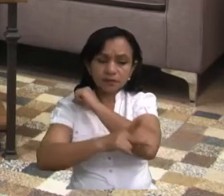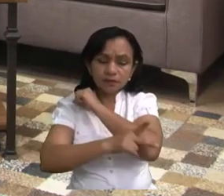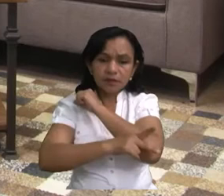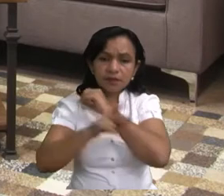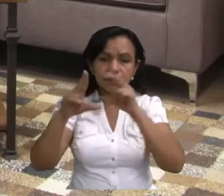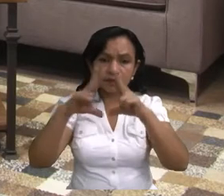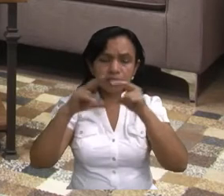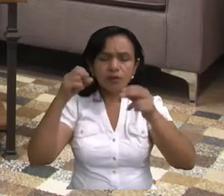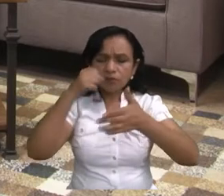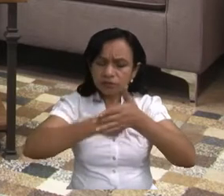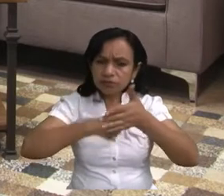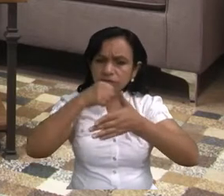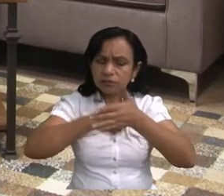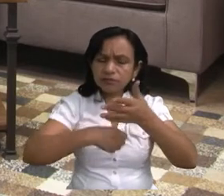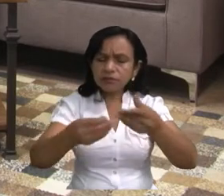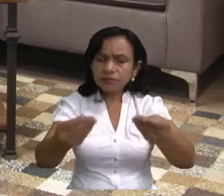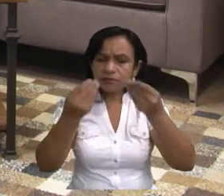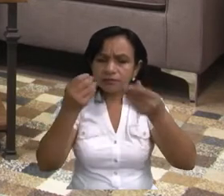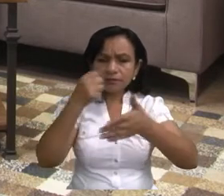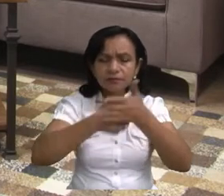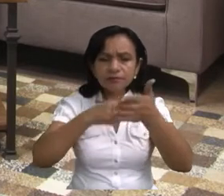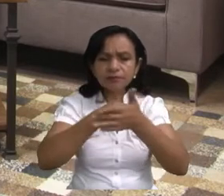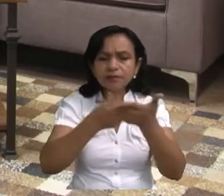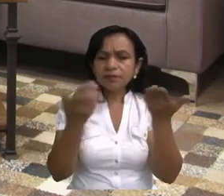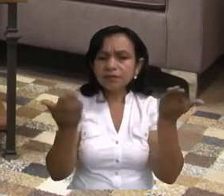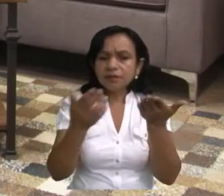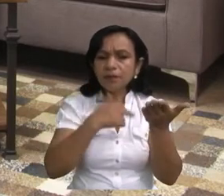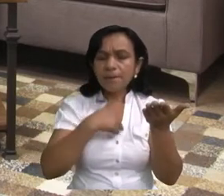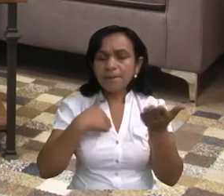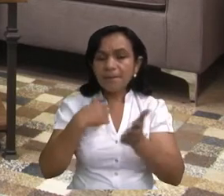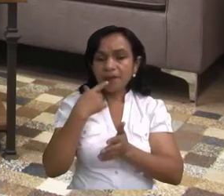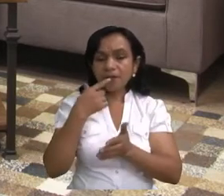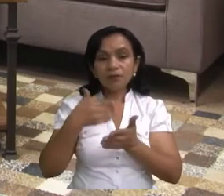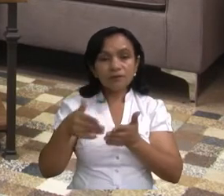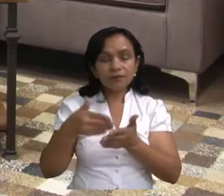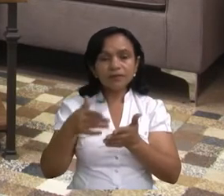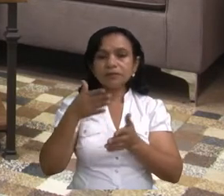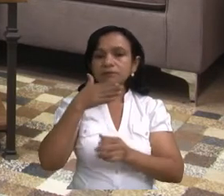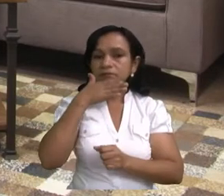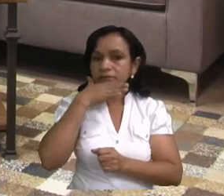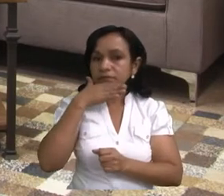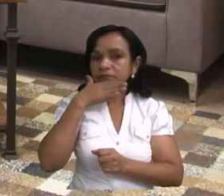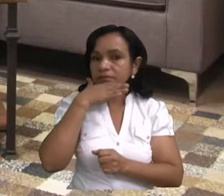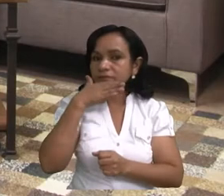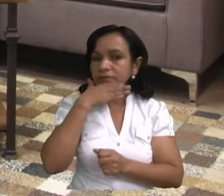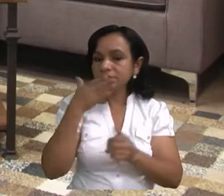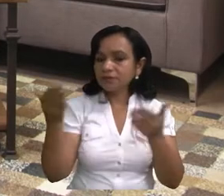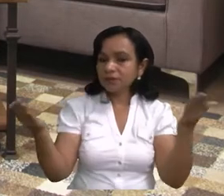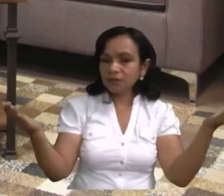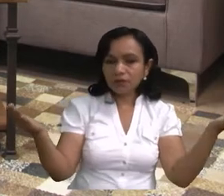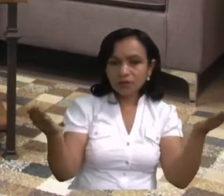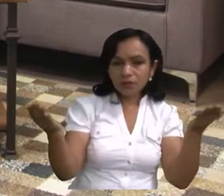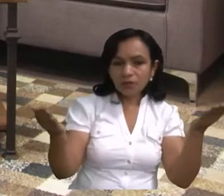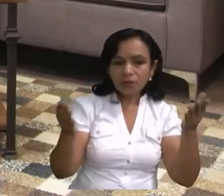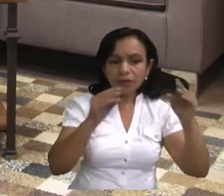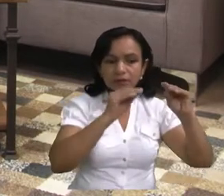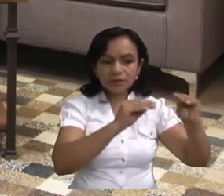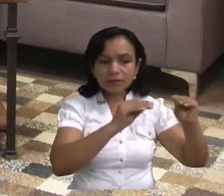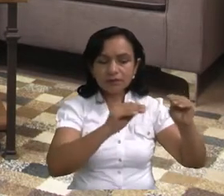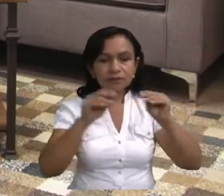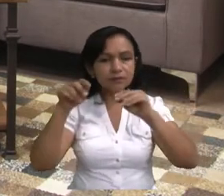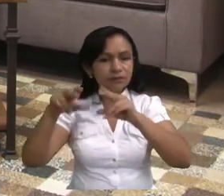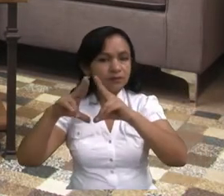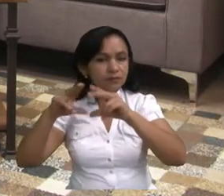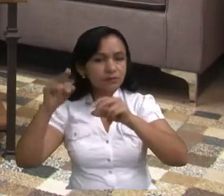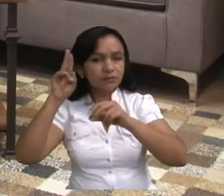de la educación superior, la vinculación con la realidad, ¿no? Se dice fácil, pero es un contexto bastante complejo vincular el sector educativo con la realidad nacional